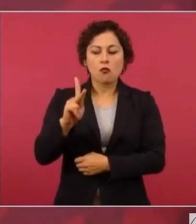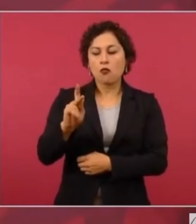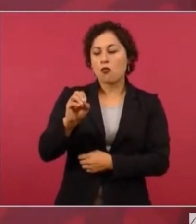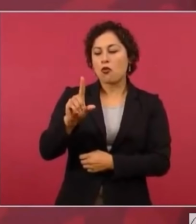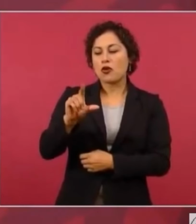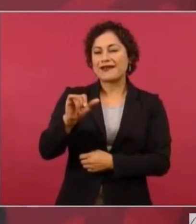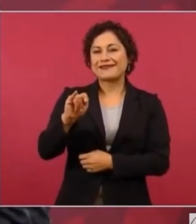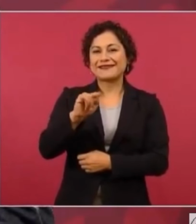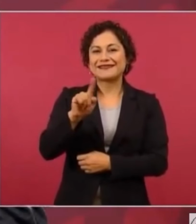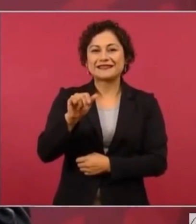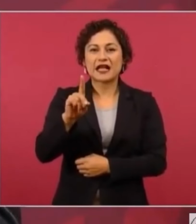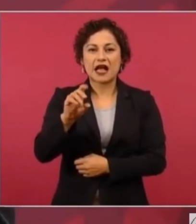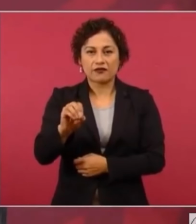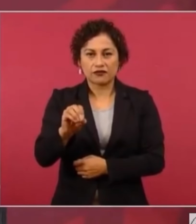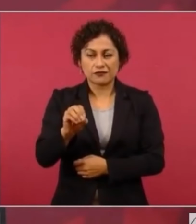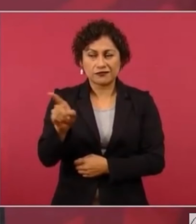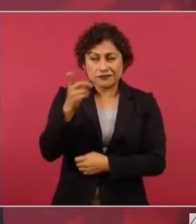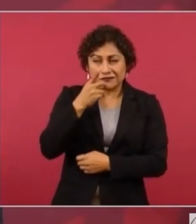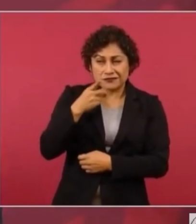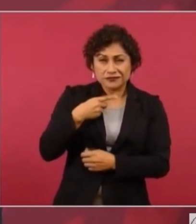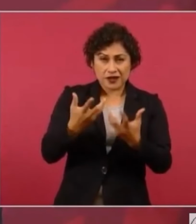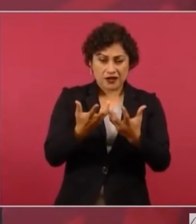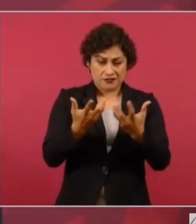Polarizado ni siquiera en lo cuantitativo.